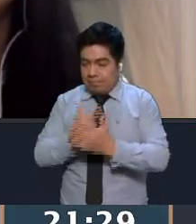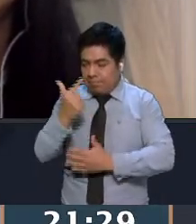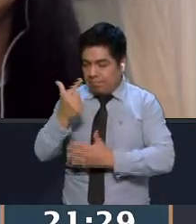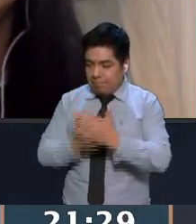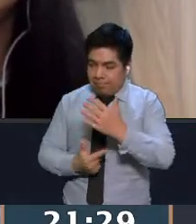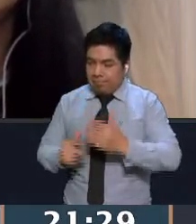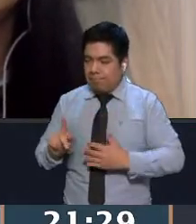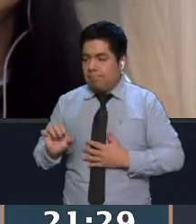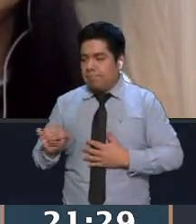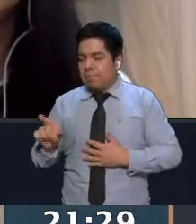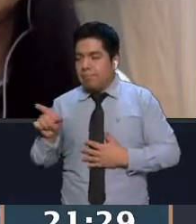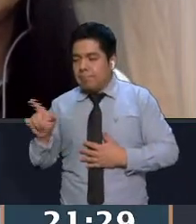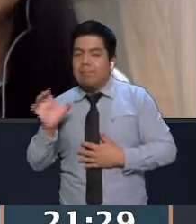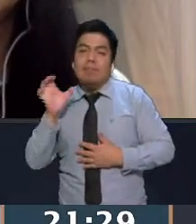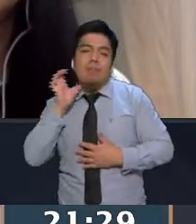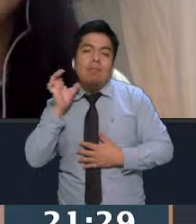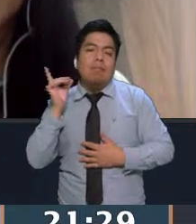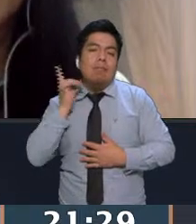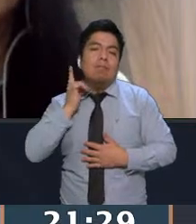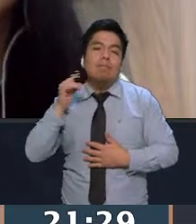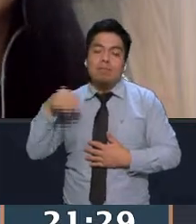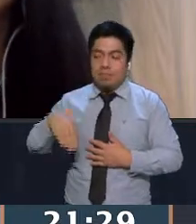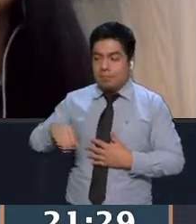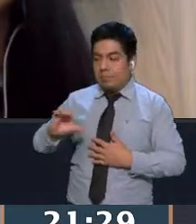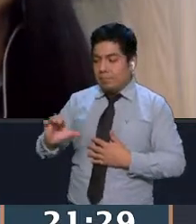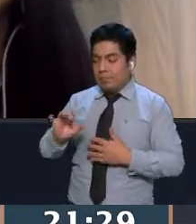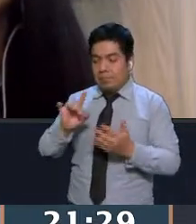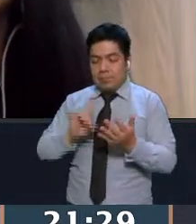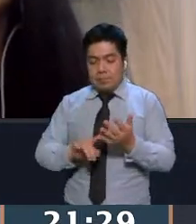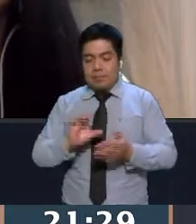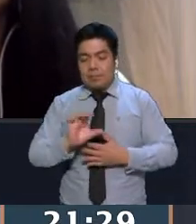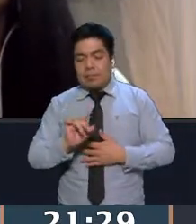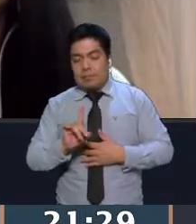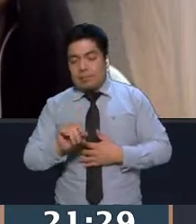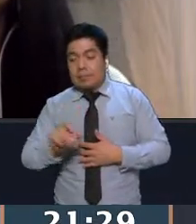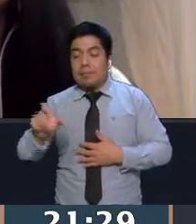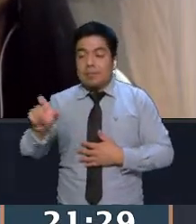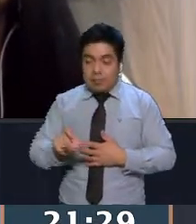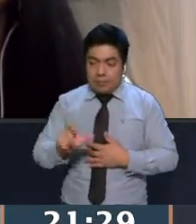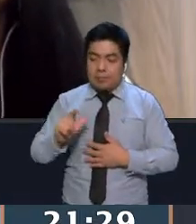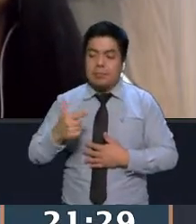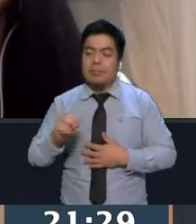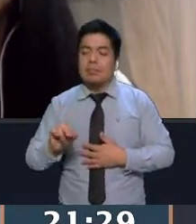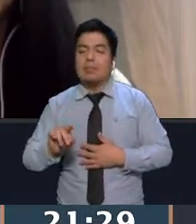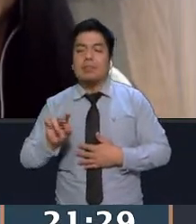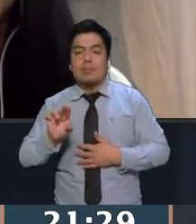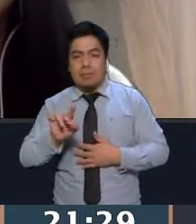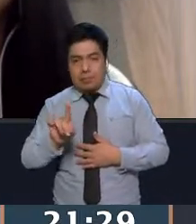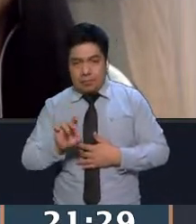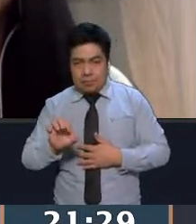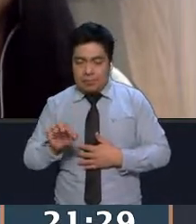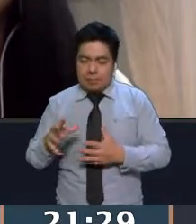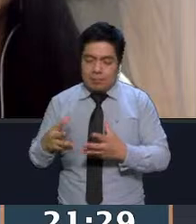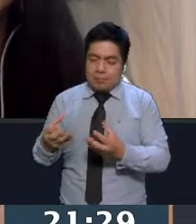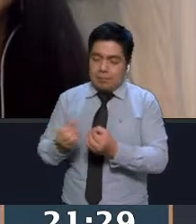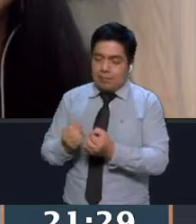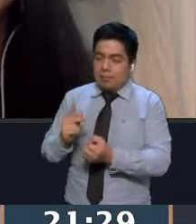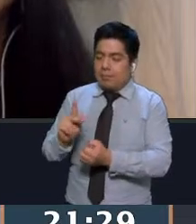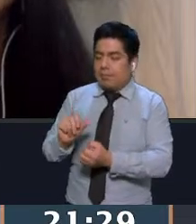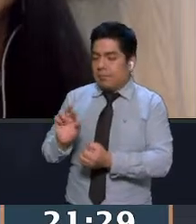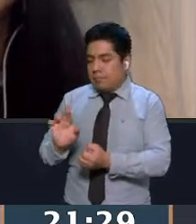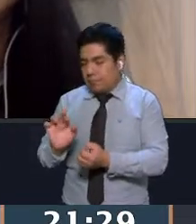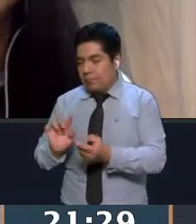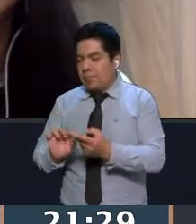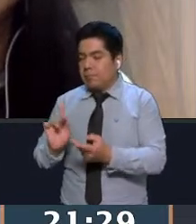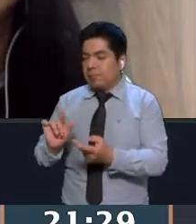plurinominales a la Cámara de Diputados de Movimiento Ciudadano, y a Claudio X González, que es el artífice también de esta coalición de PRI, PAN,